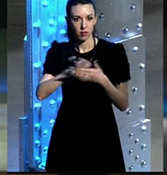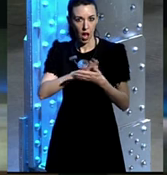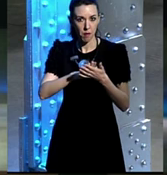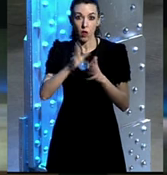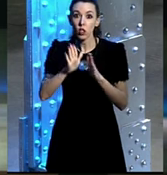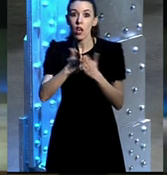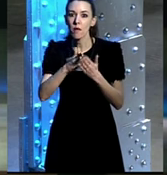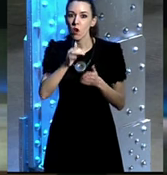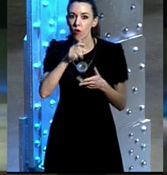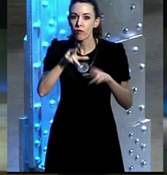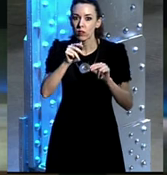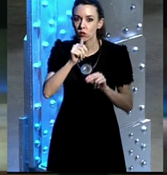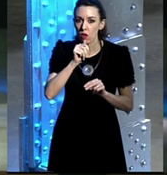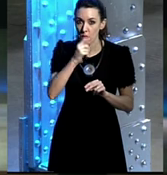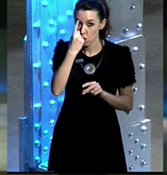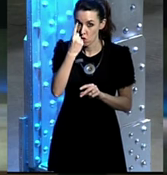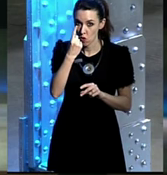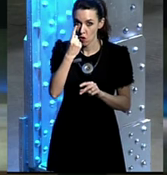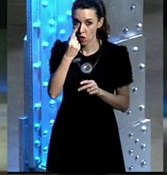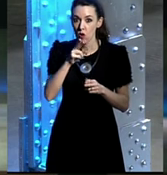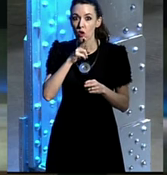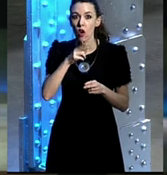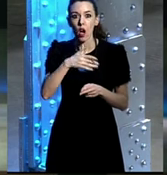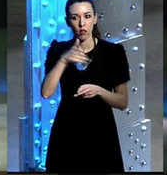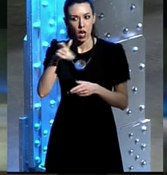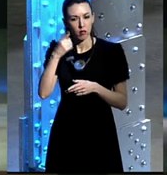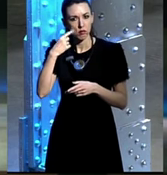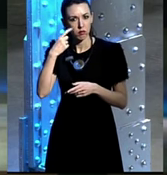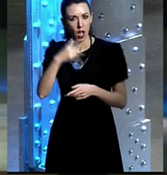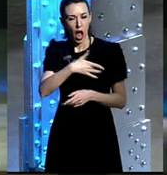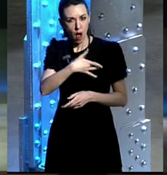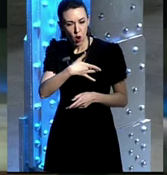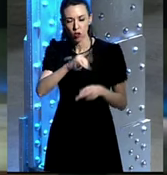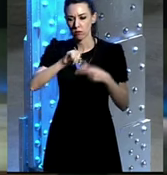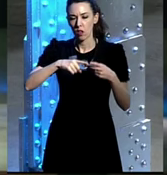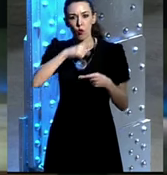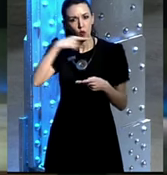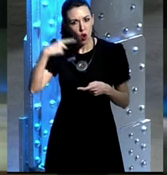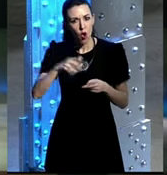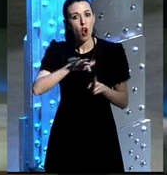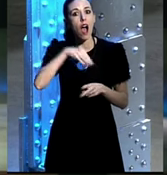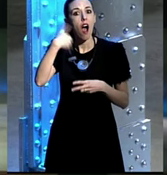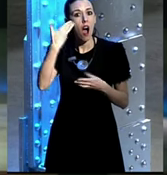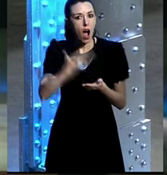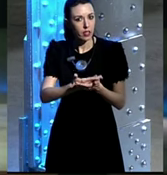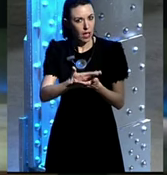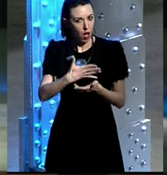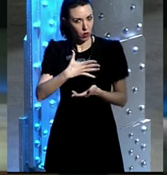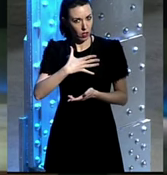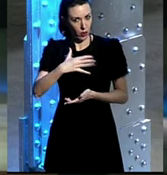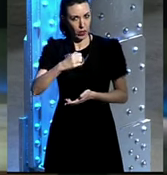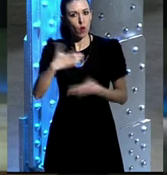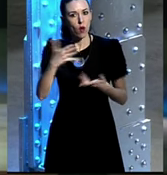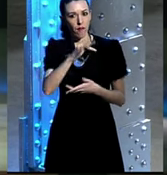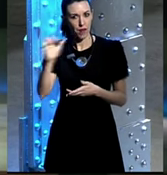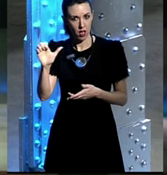de los libros, del amor, del dolor e incluso, me atrevería a decir, que de la